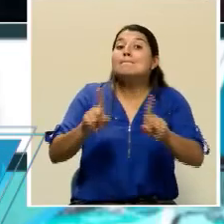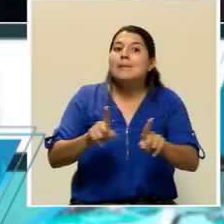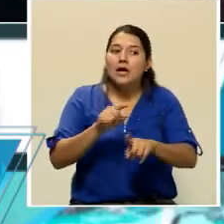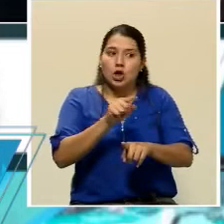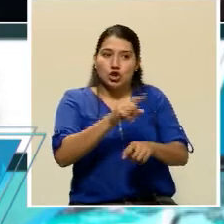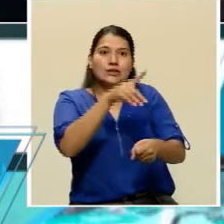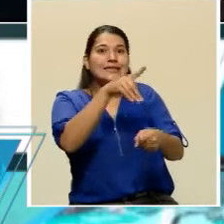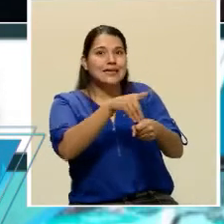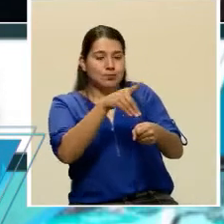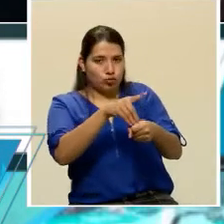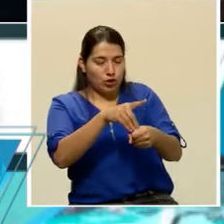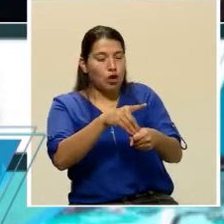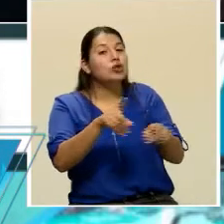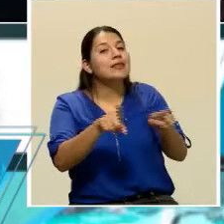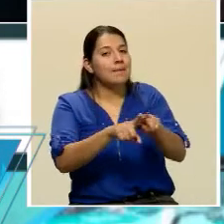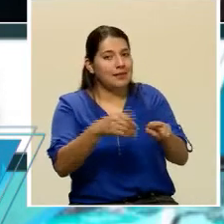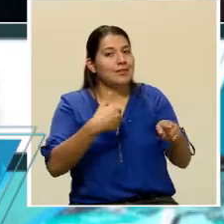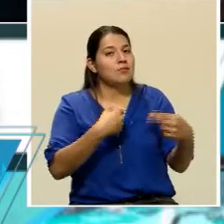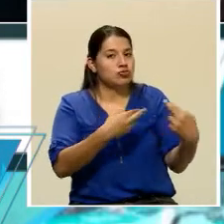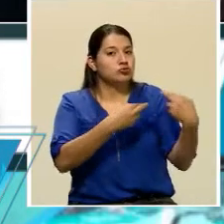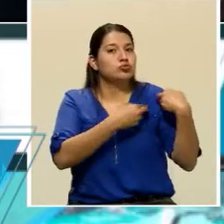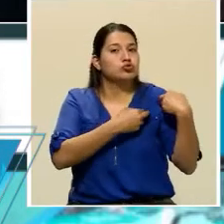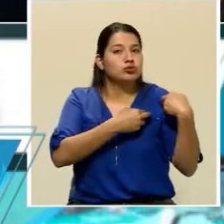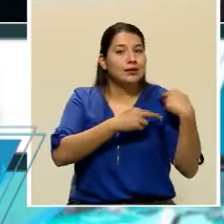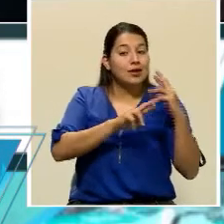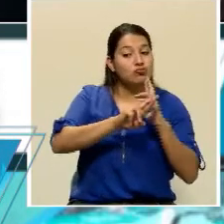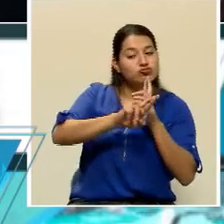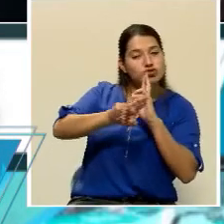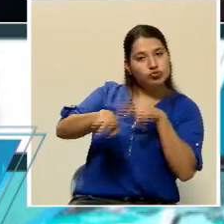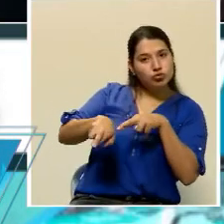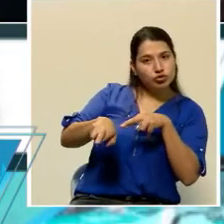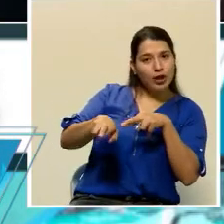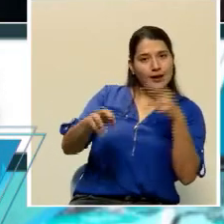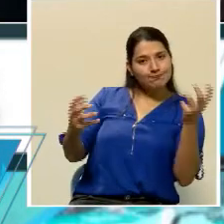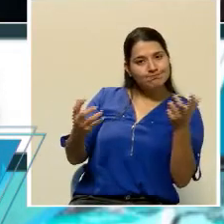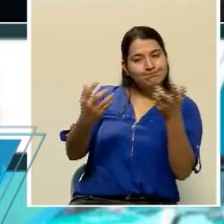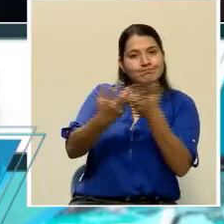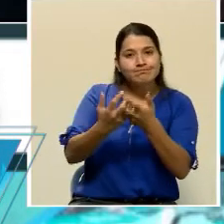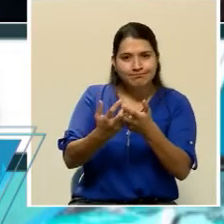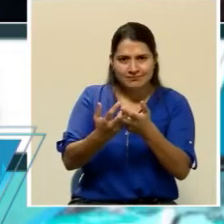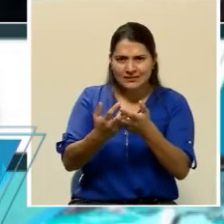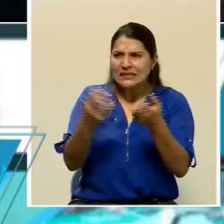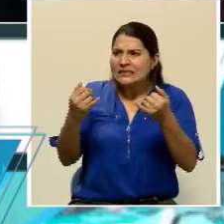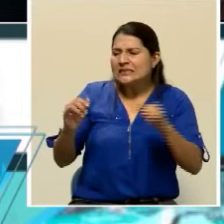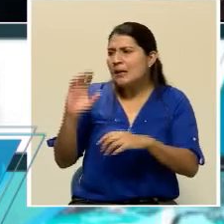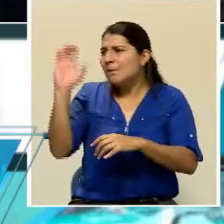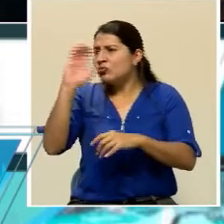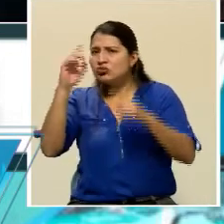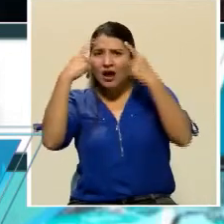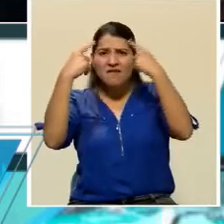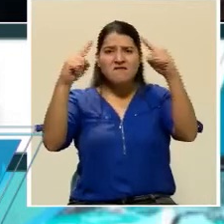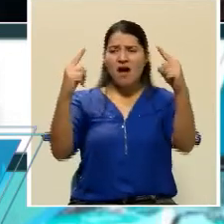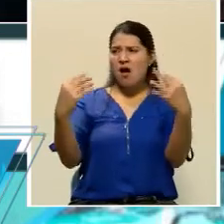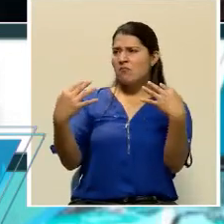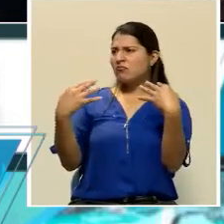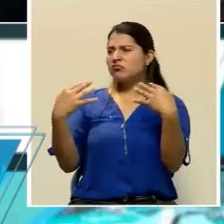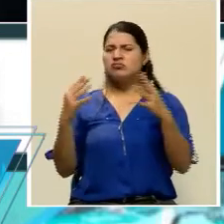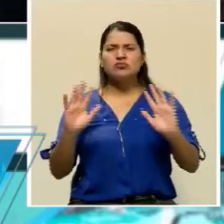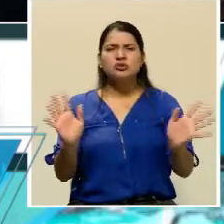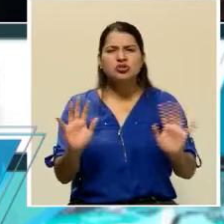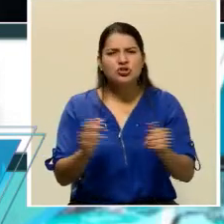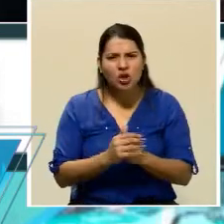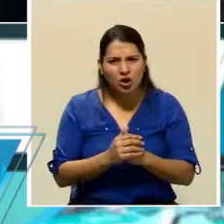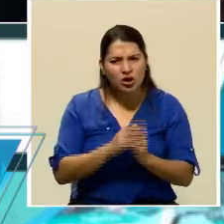tenemos la obligación de responder adecuadamente, en tiempo, sin politiquería, con